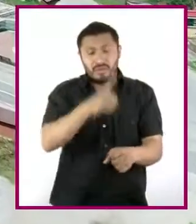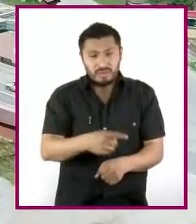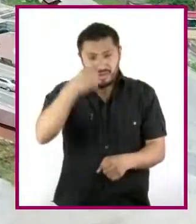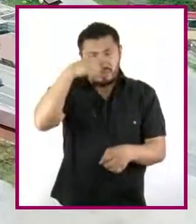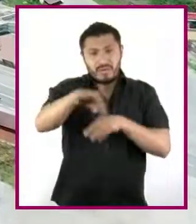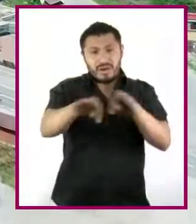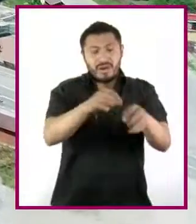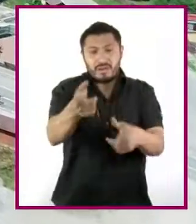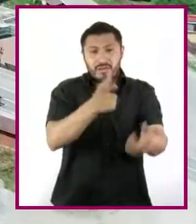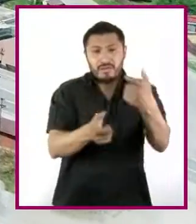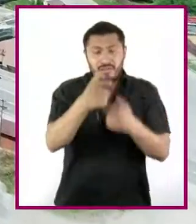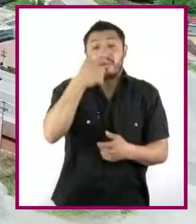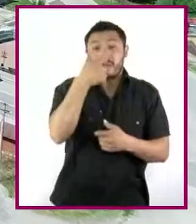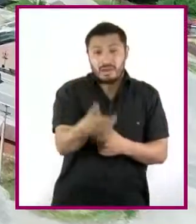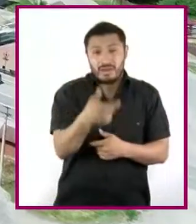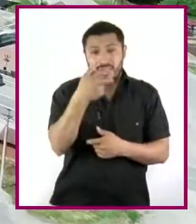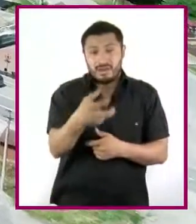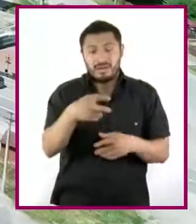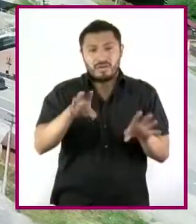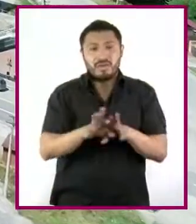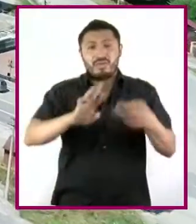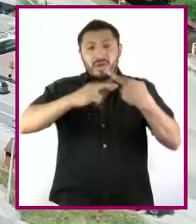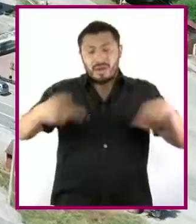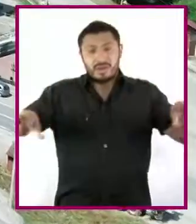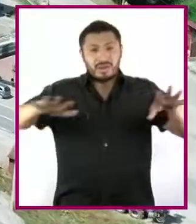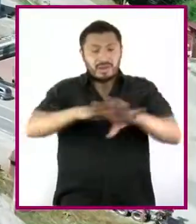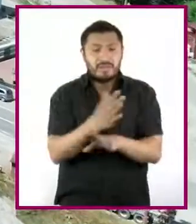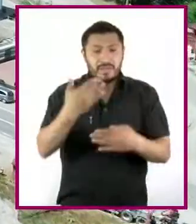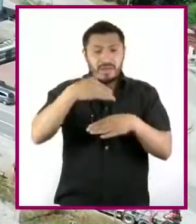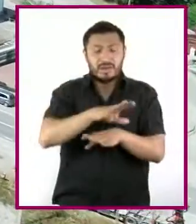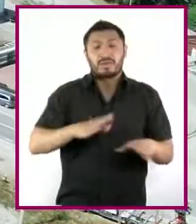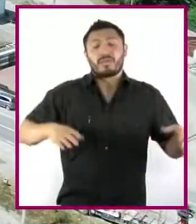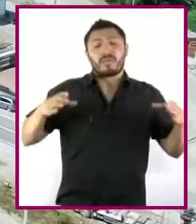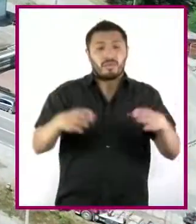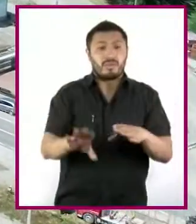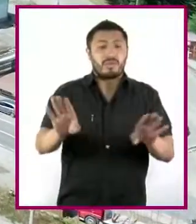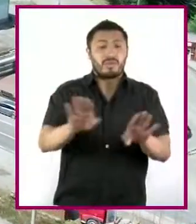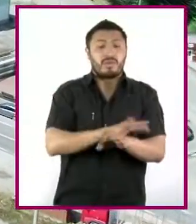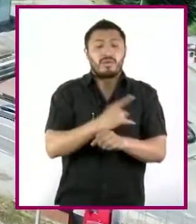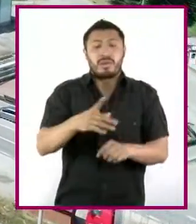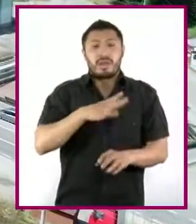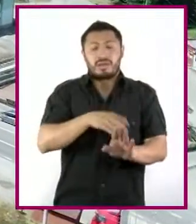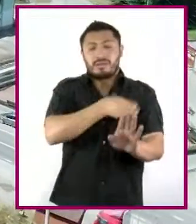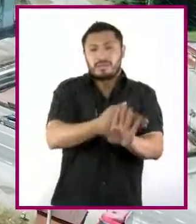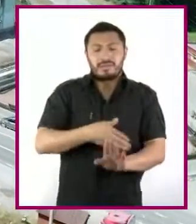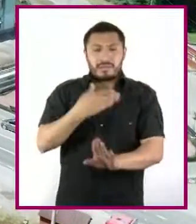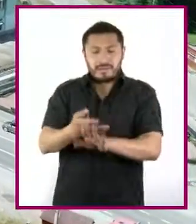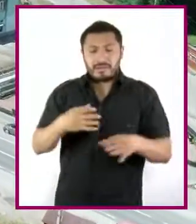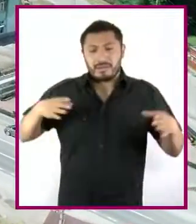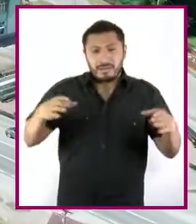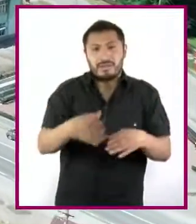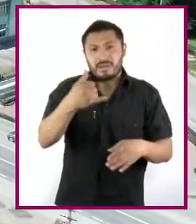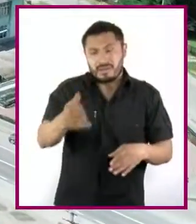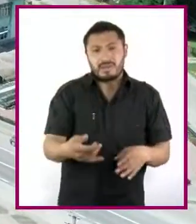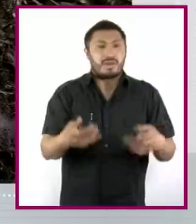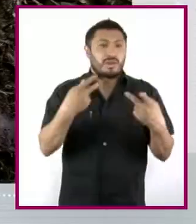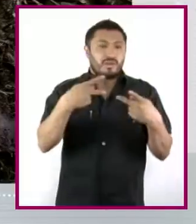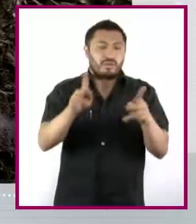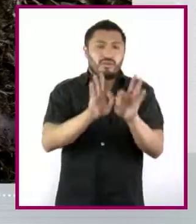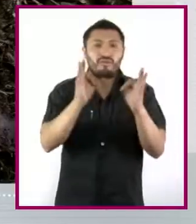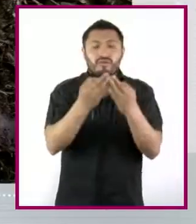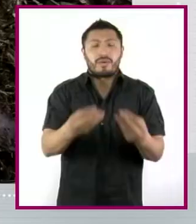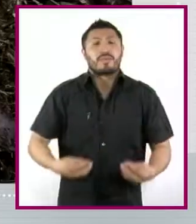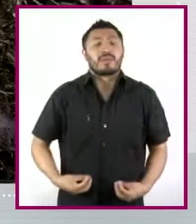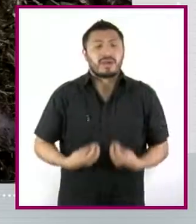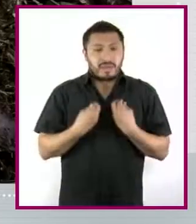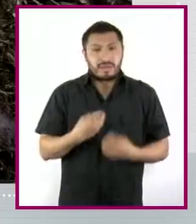ingresos. Esto modificó las relaciones que tenían con las comunidades, pues afectó seriamente a los pobladores y su dinámica colectiva.